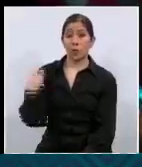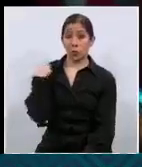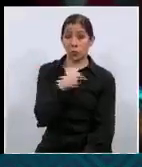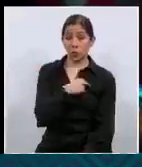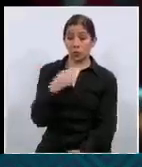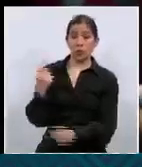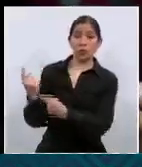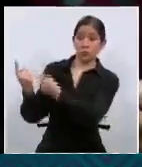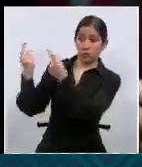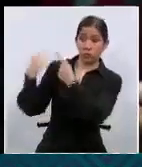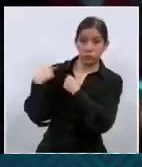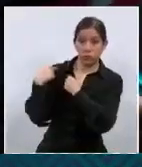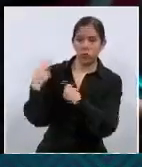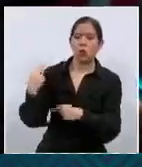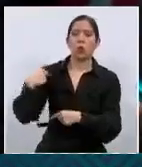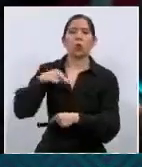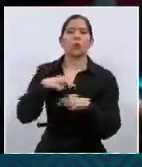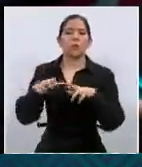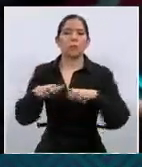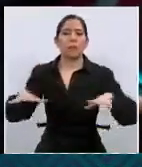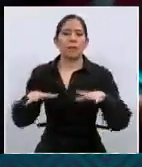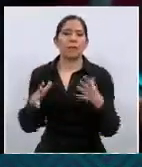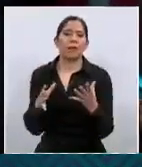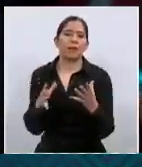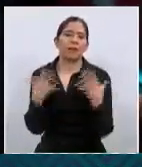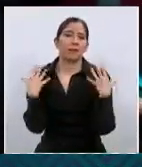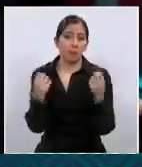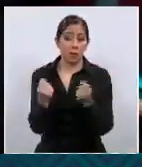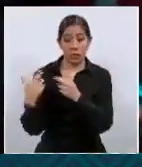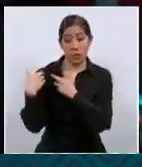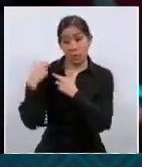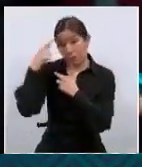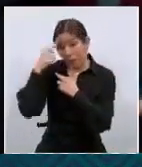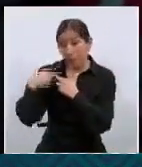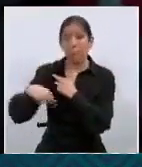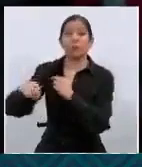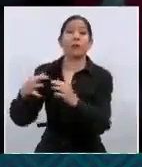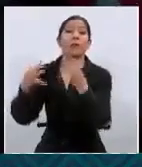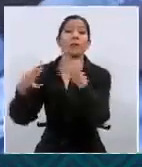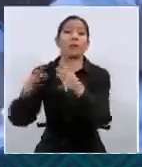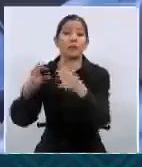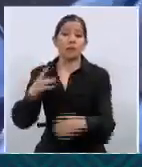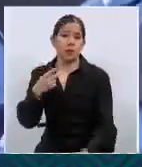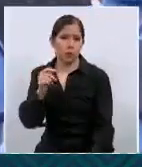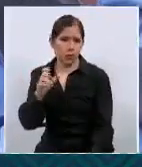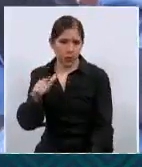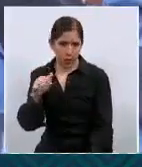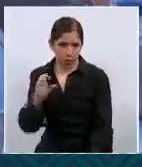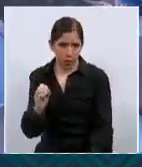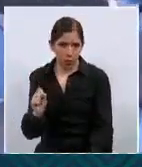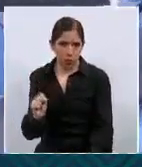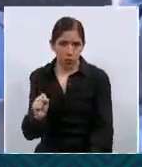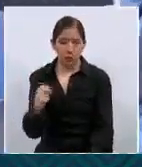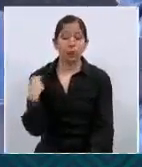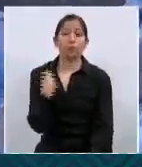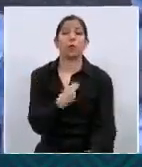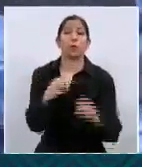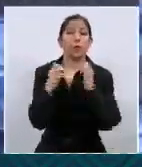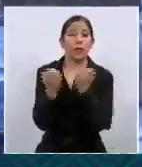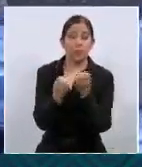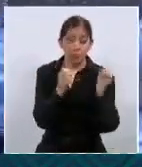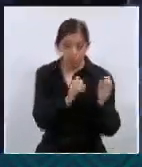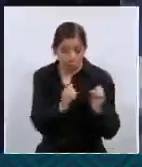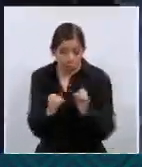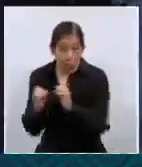presidencia de lo que es la mesa de salud para la festividad de Chutillos. Para aquello, el equipo de investigación está elaborando un protocolo de bioseguridad del